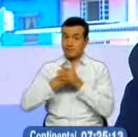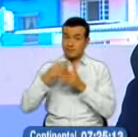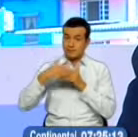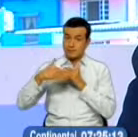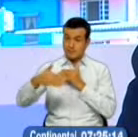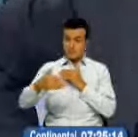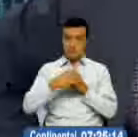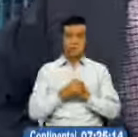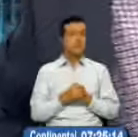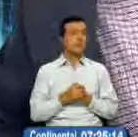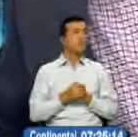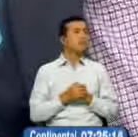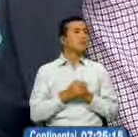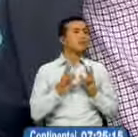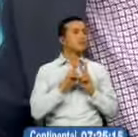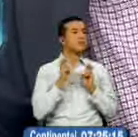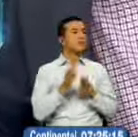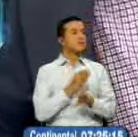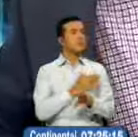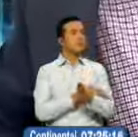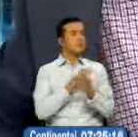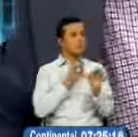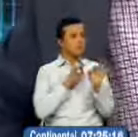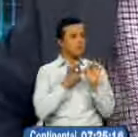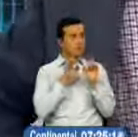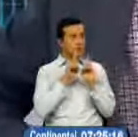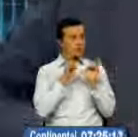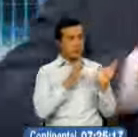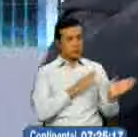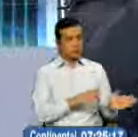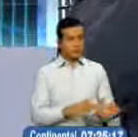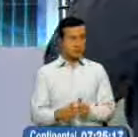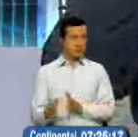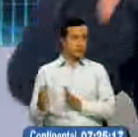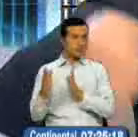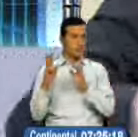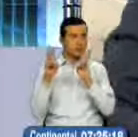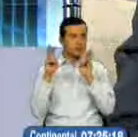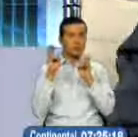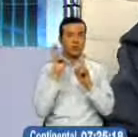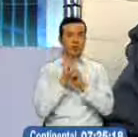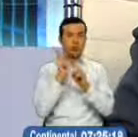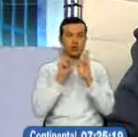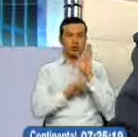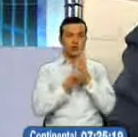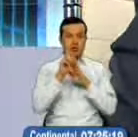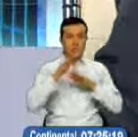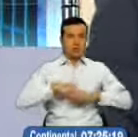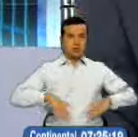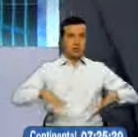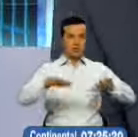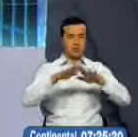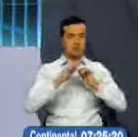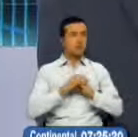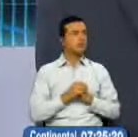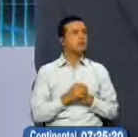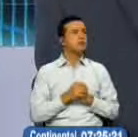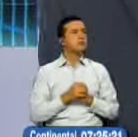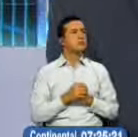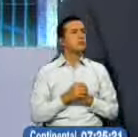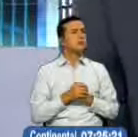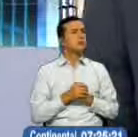años. Te me adelantaste a algo que yo iba a tratar dentro del gran ítem desarrollo local y territorial. Pero